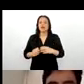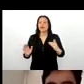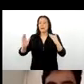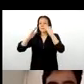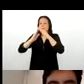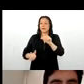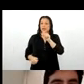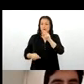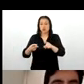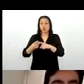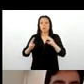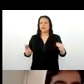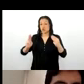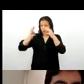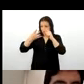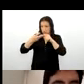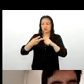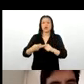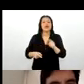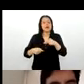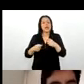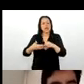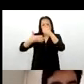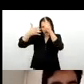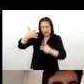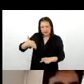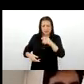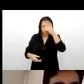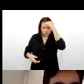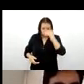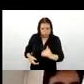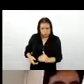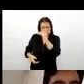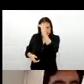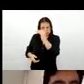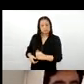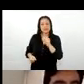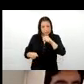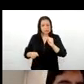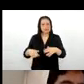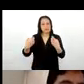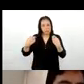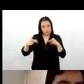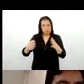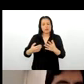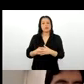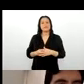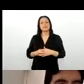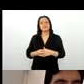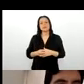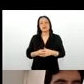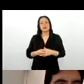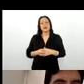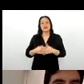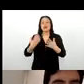Santuario Histórico de Machu Picchu, y acá tenemos una lista de todas las áreas que han tenido este destino